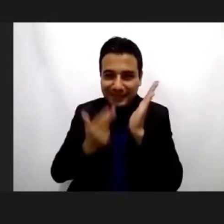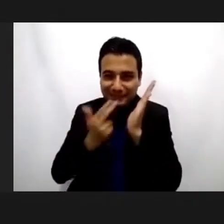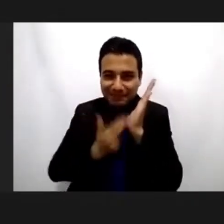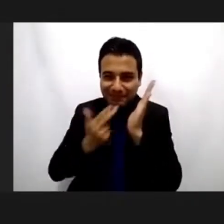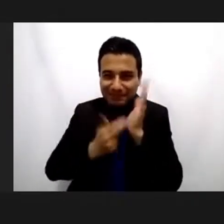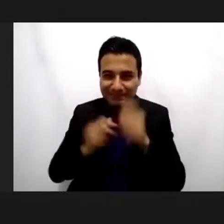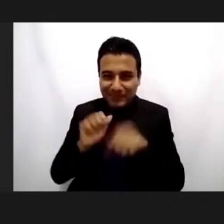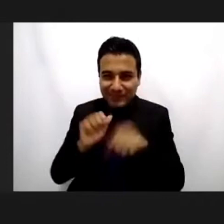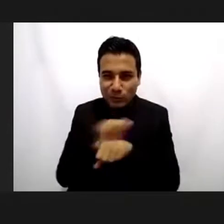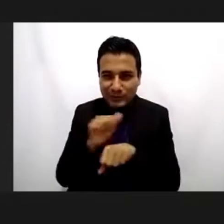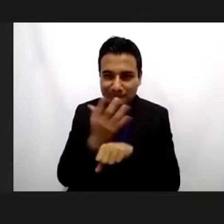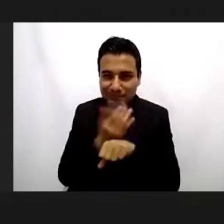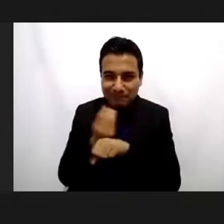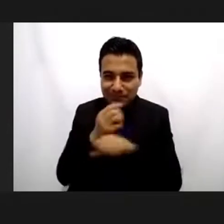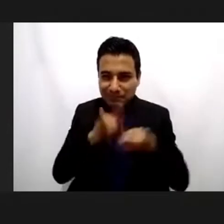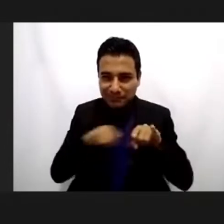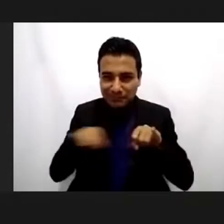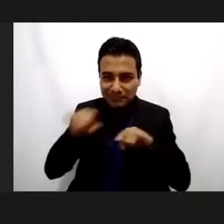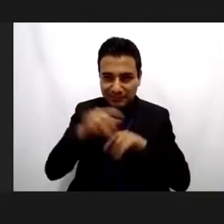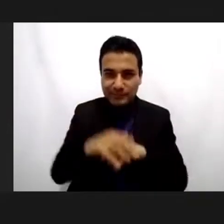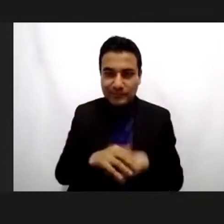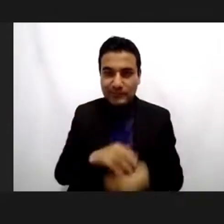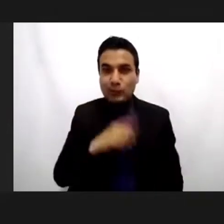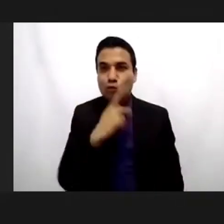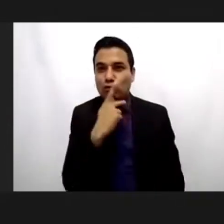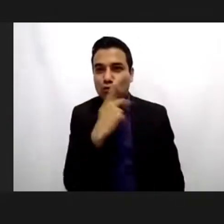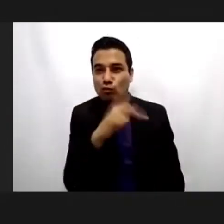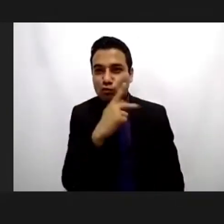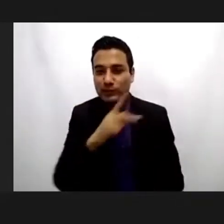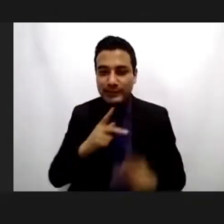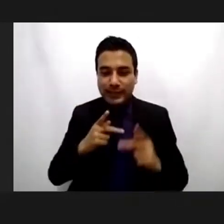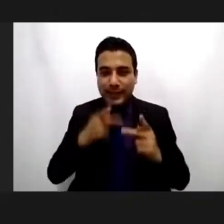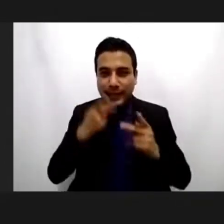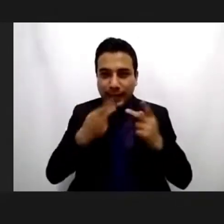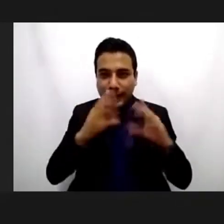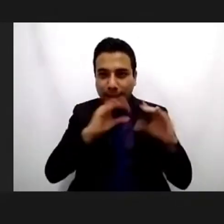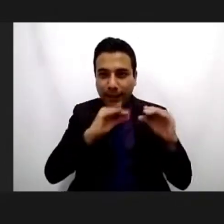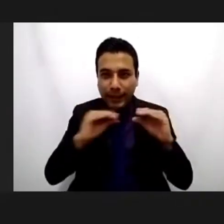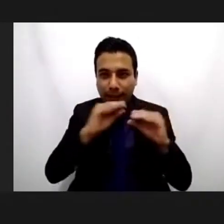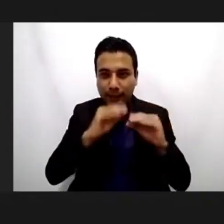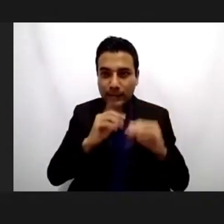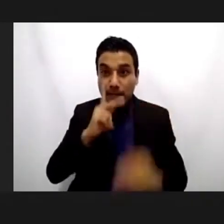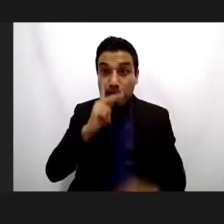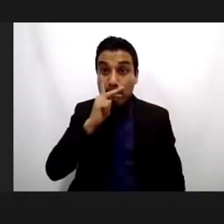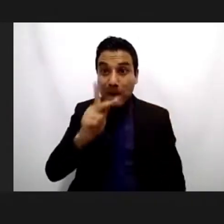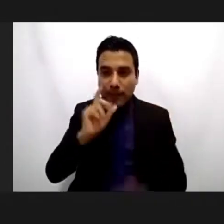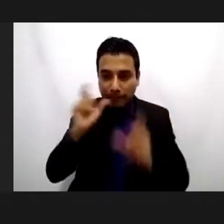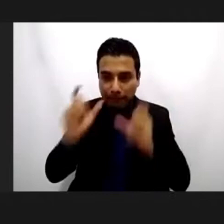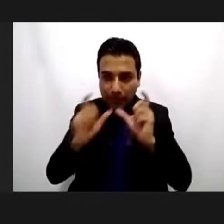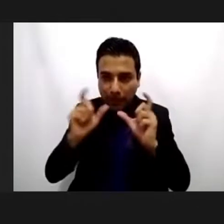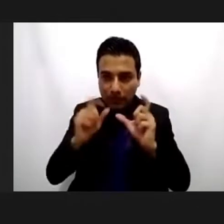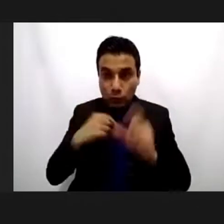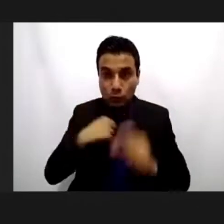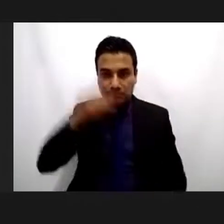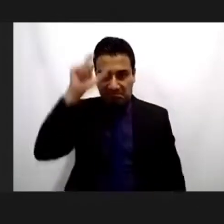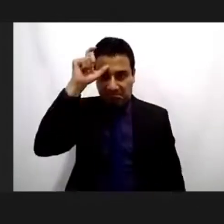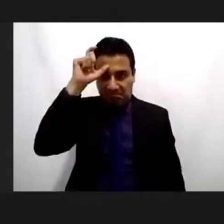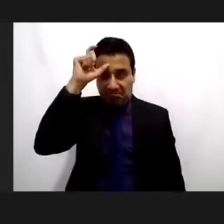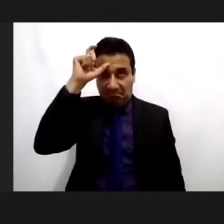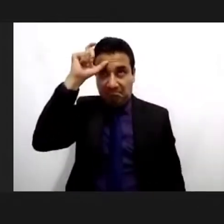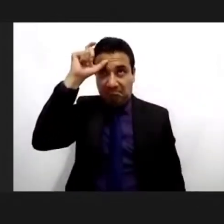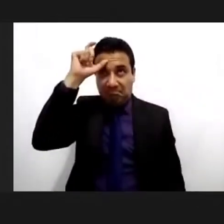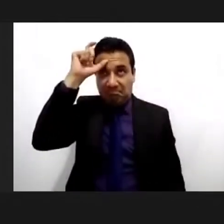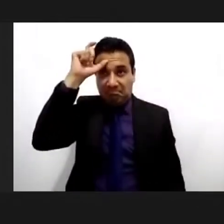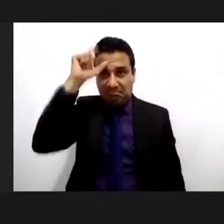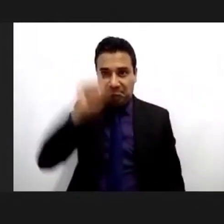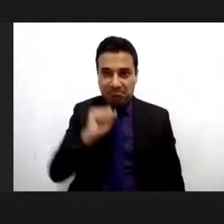de automóviles, el lenguaje de los mecánicos seguramente está lleno de palabras que yo no comprendo. Y lo que